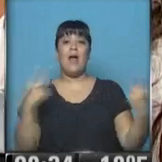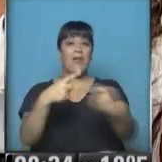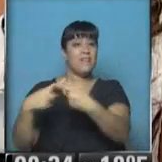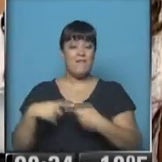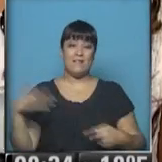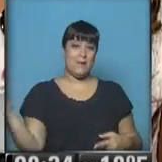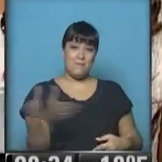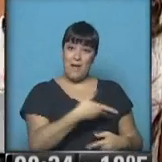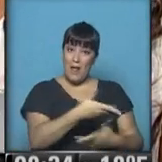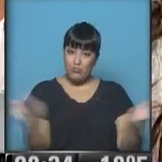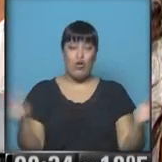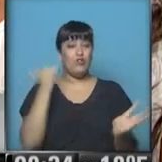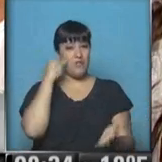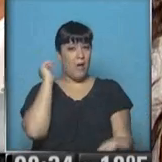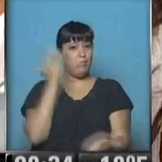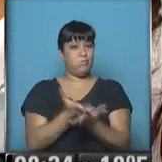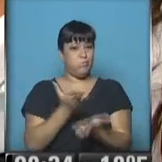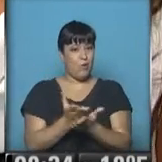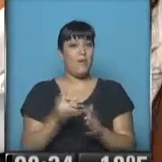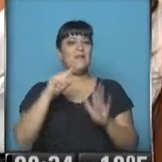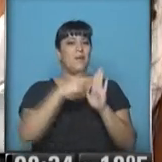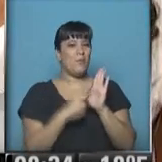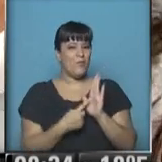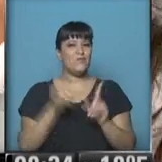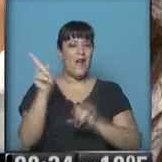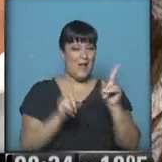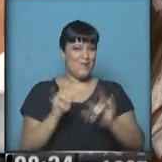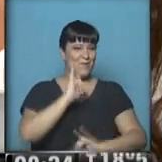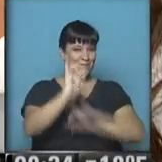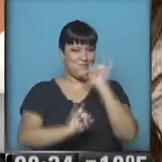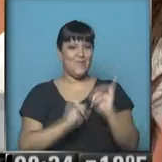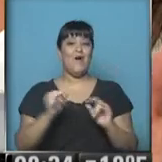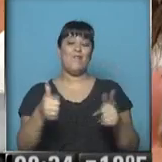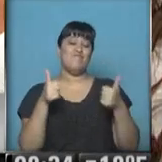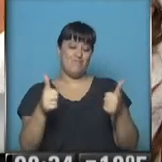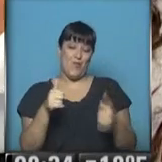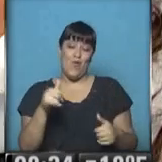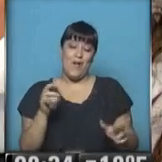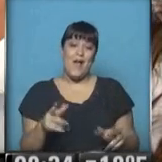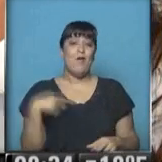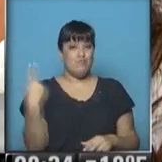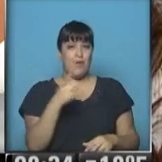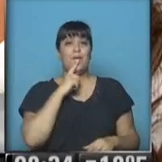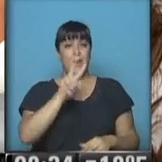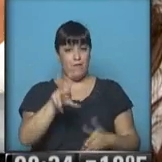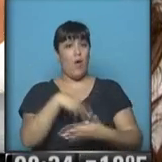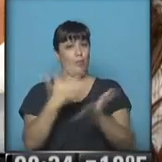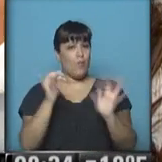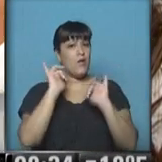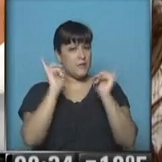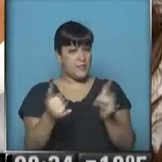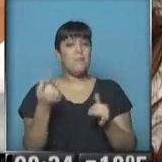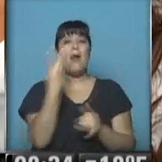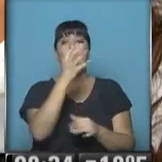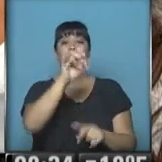está planteado la propuesta ya empezamos con el bueno va a ser un placer por supuesto cuente con la televisión Pública para que todos los 40